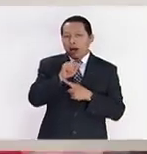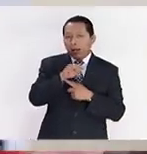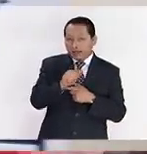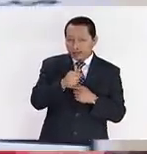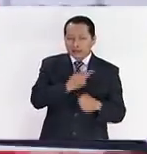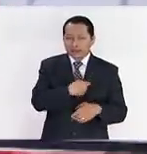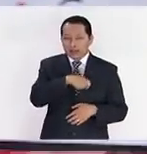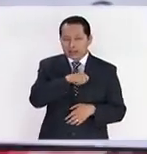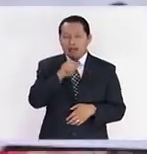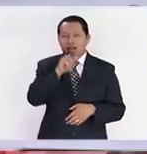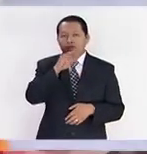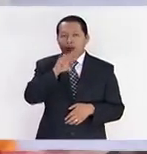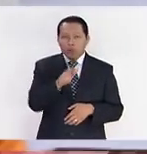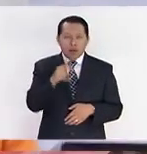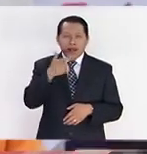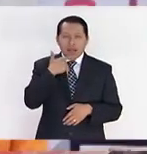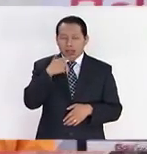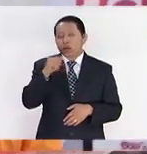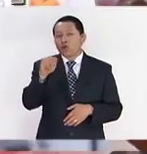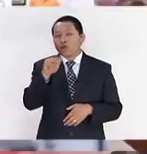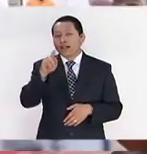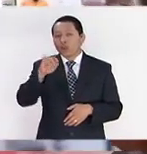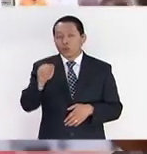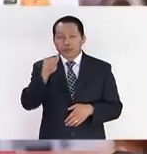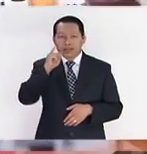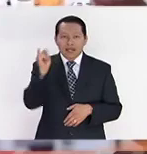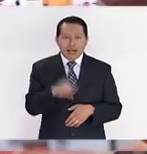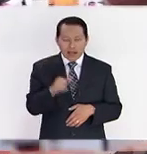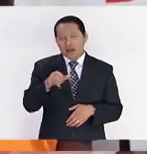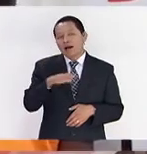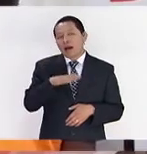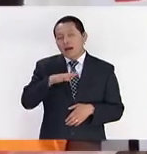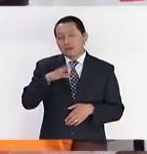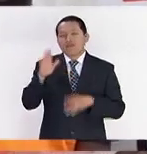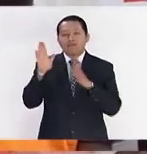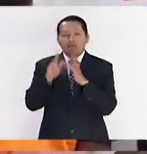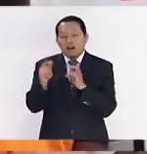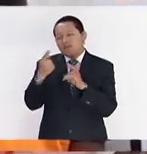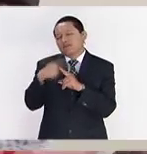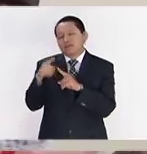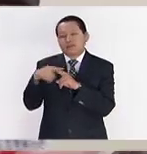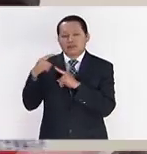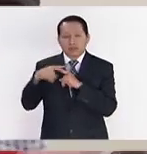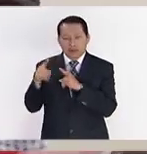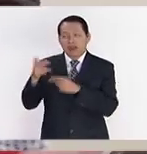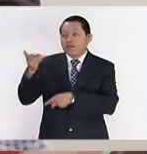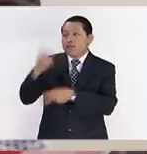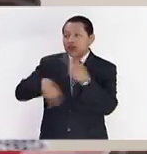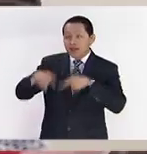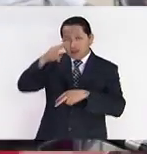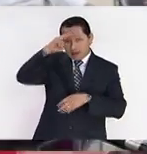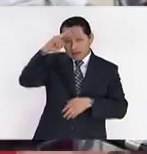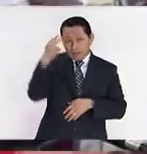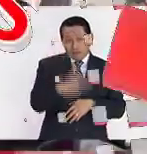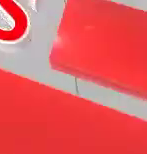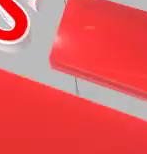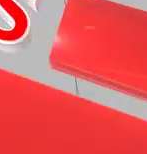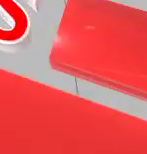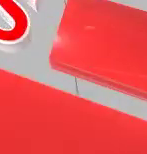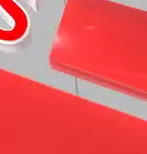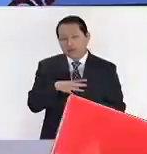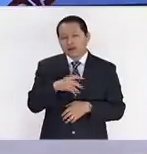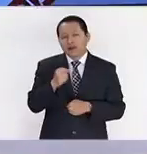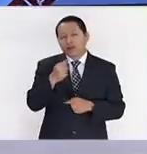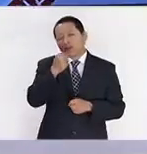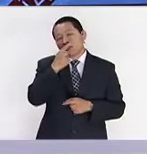de España, Liverpool de Inglaterra, Juventus de Italia, Paris Saint-Germain de Francia, entre otros, y viene a jugar en nuestro país. Sí, algunos dirán cartucho